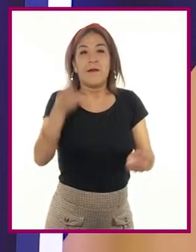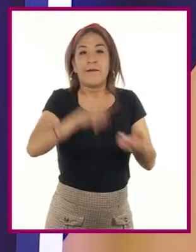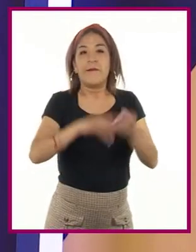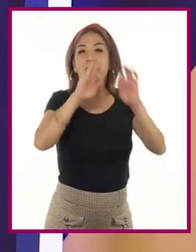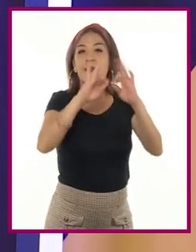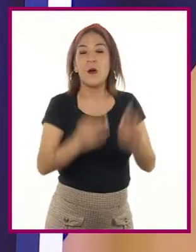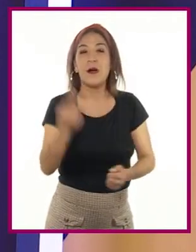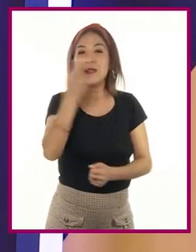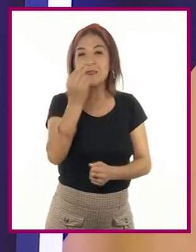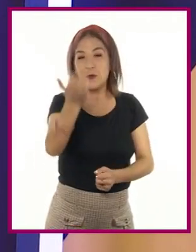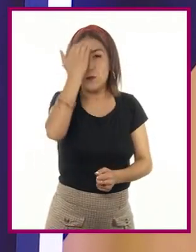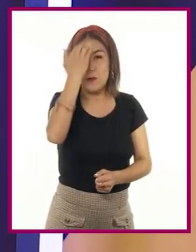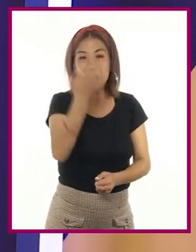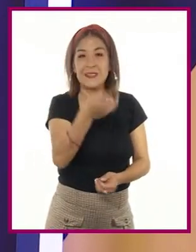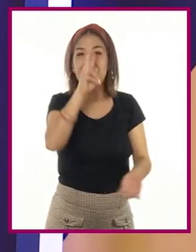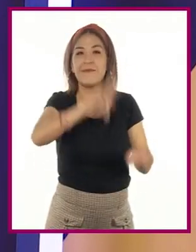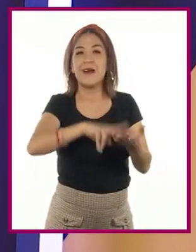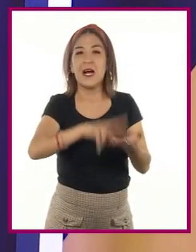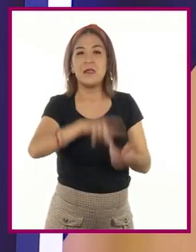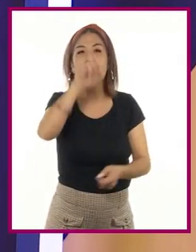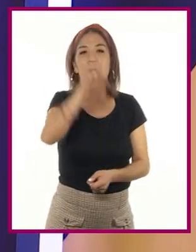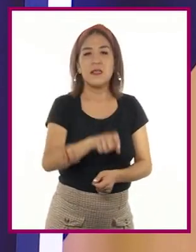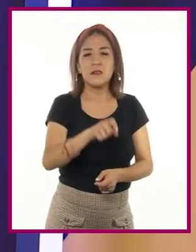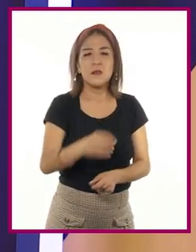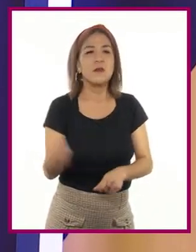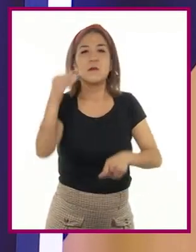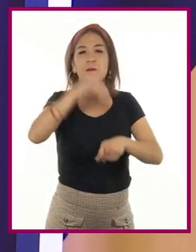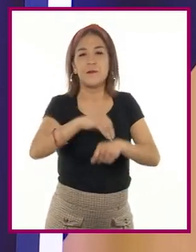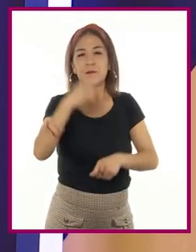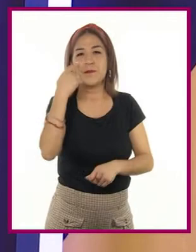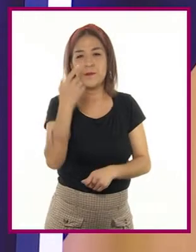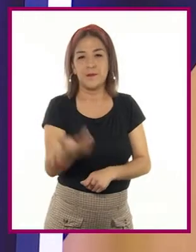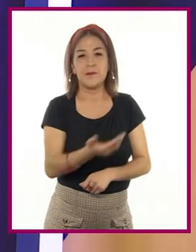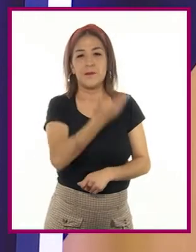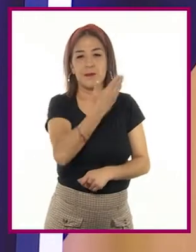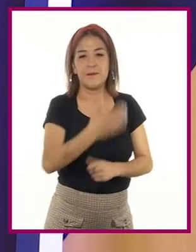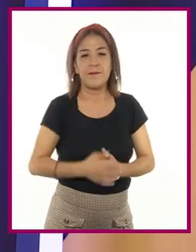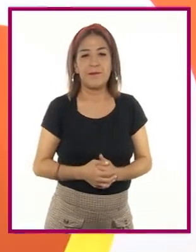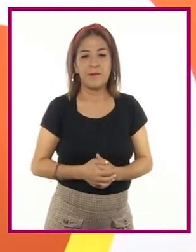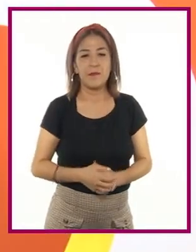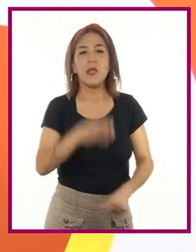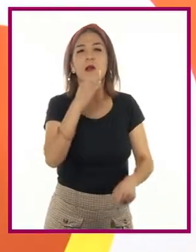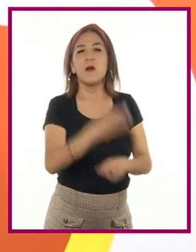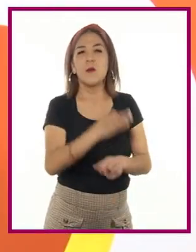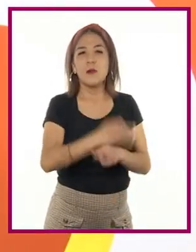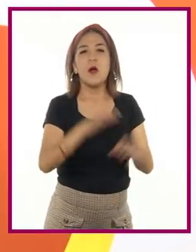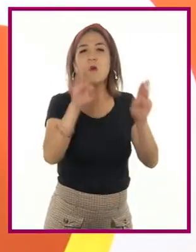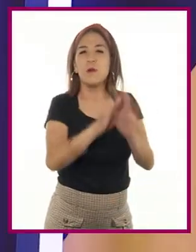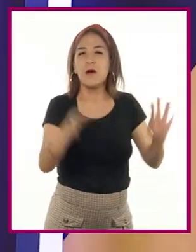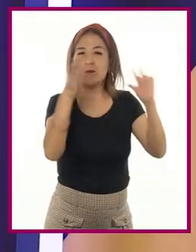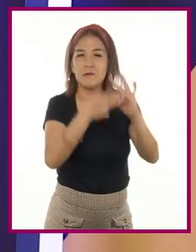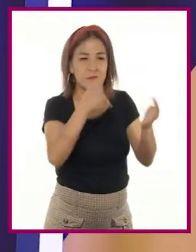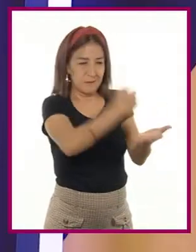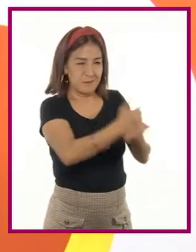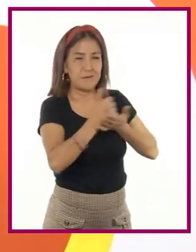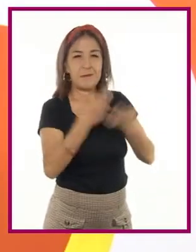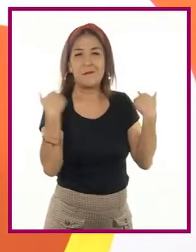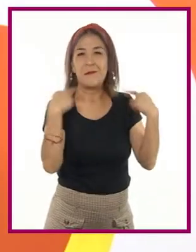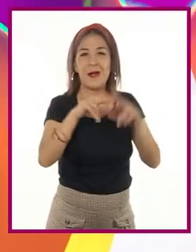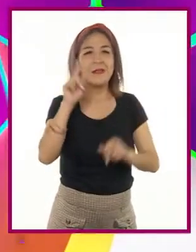desea conocer el valor de x marcado en el esquema nos acompaña en el procedimiento maestra concepción